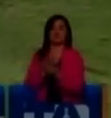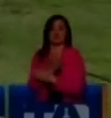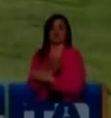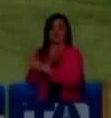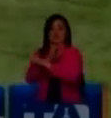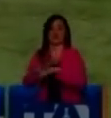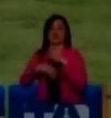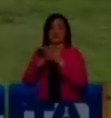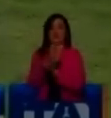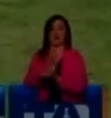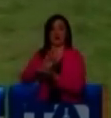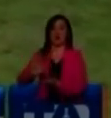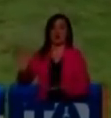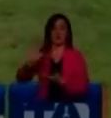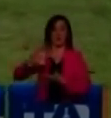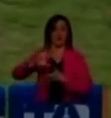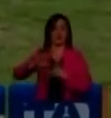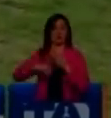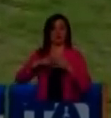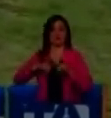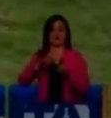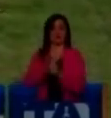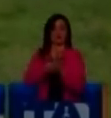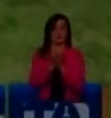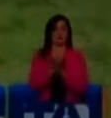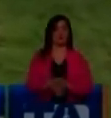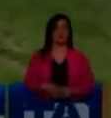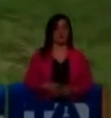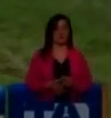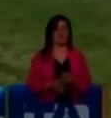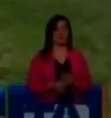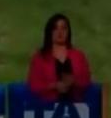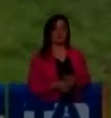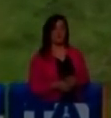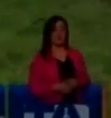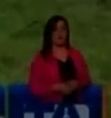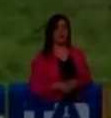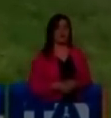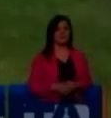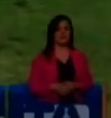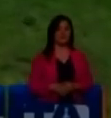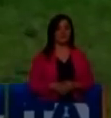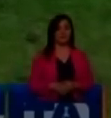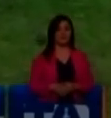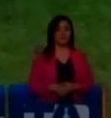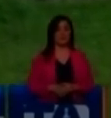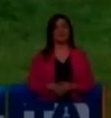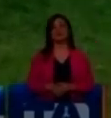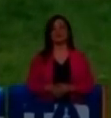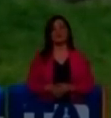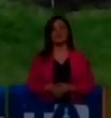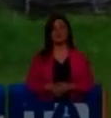el Barrio América continúe siendo un sector inseguro? Se va a tomar nuevamente más